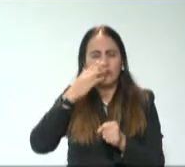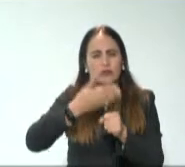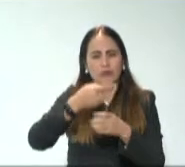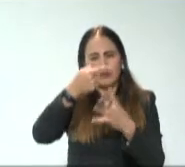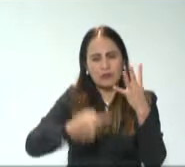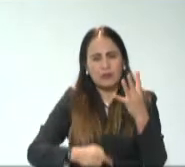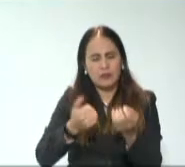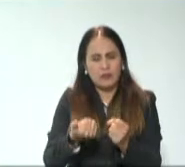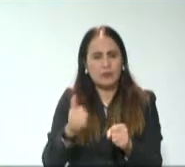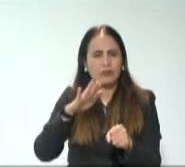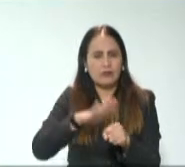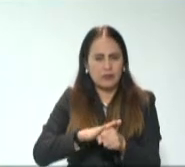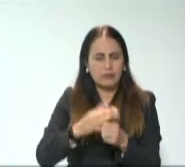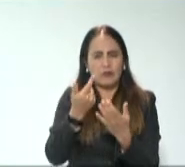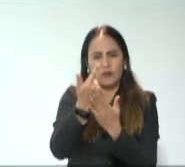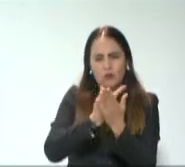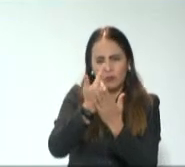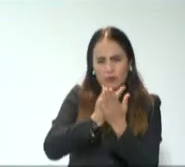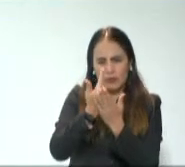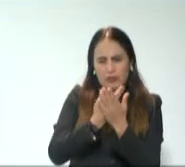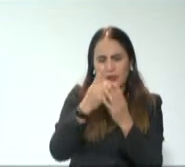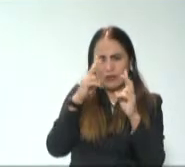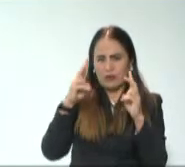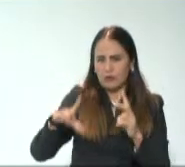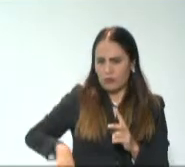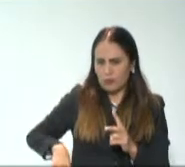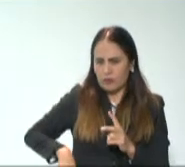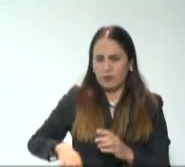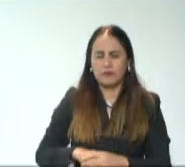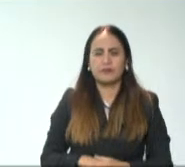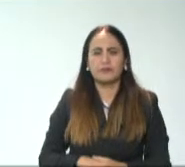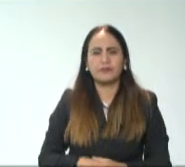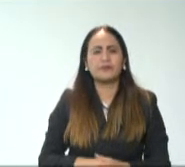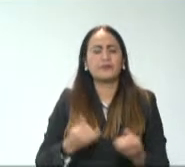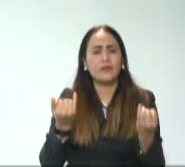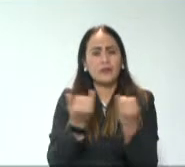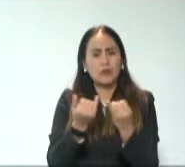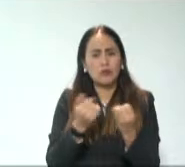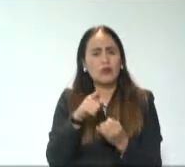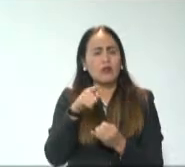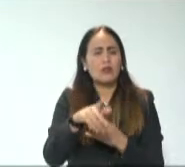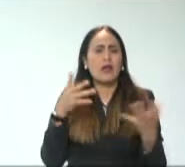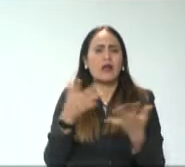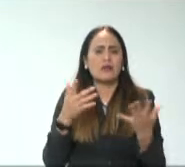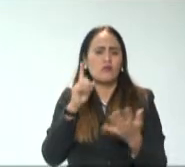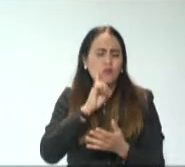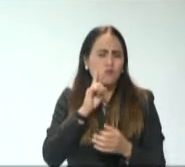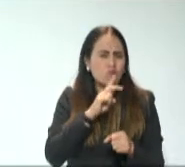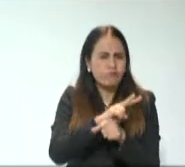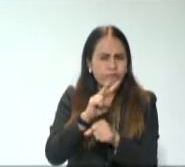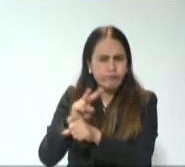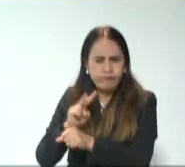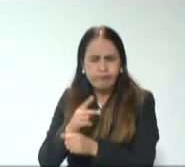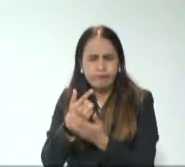administrativas y contabilidad gubernamental De igual forma se ha desempeñado como auditora en los sectores públicos y